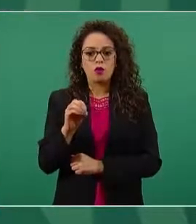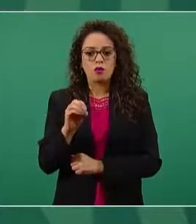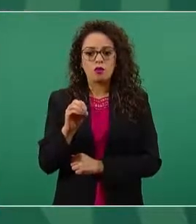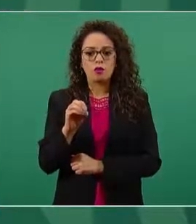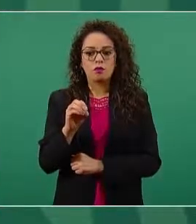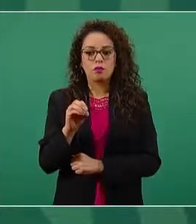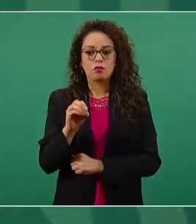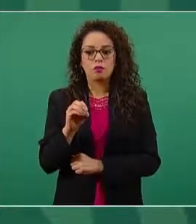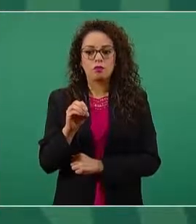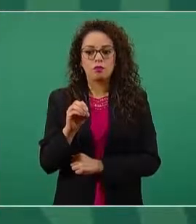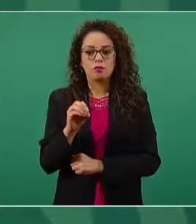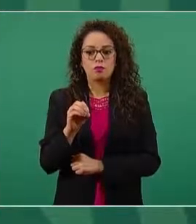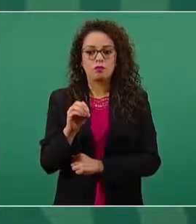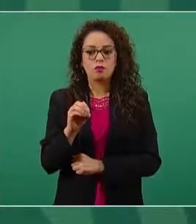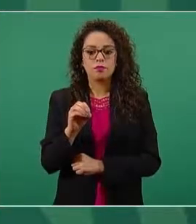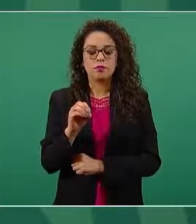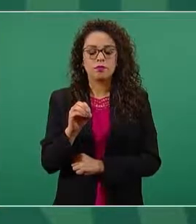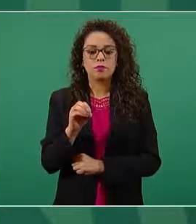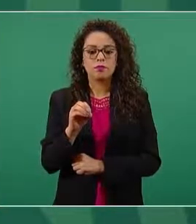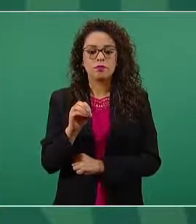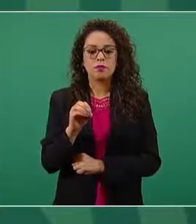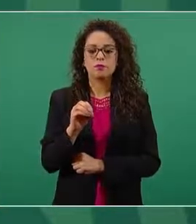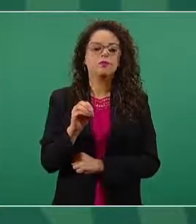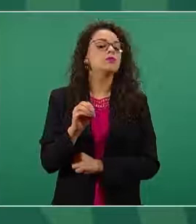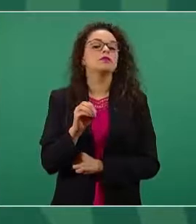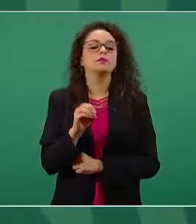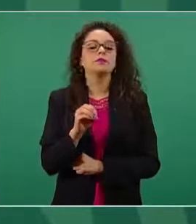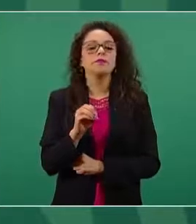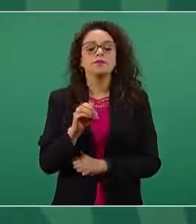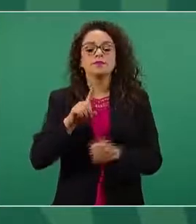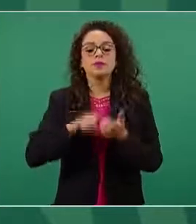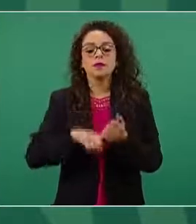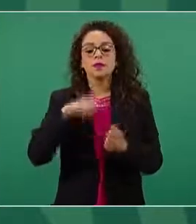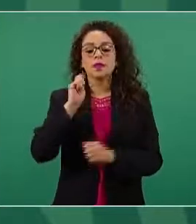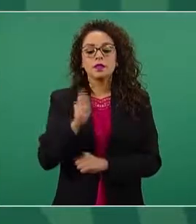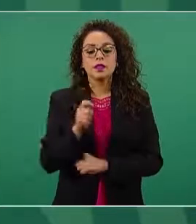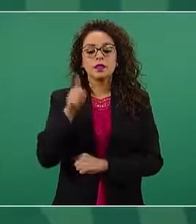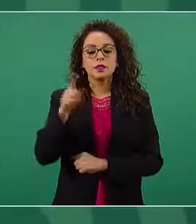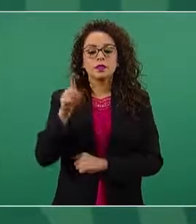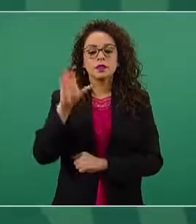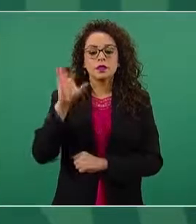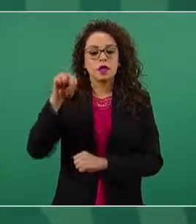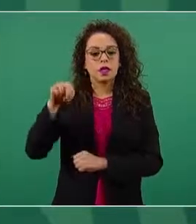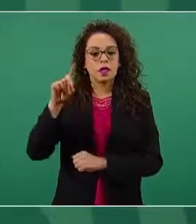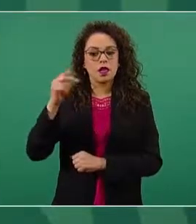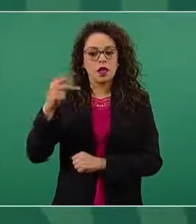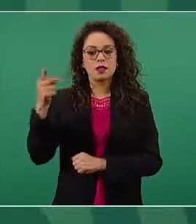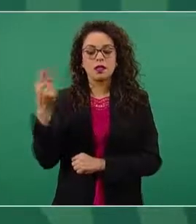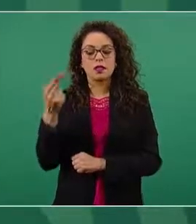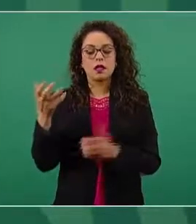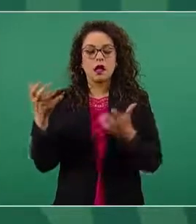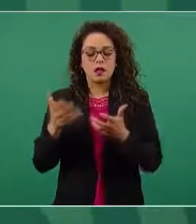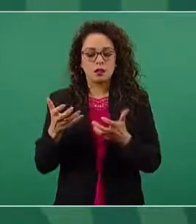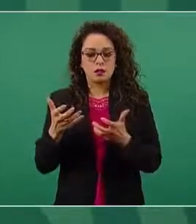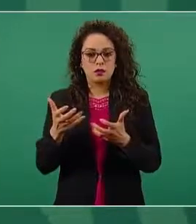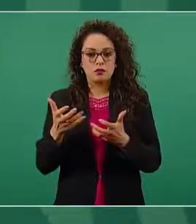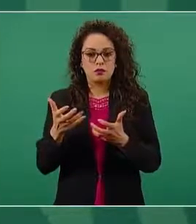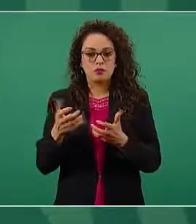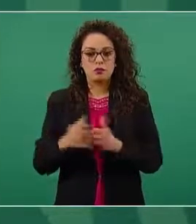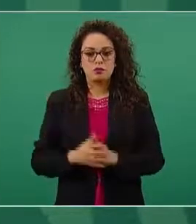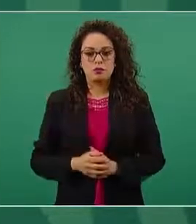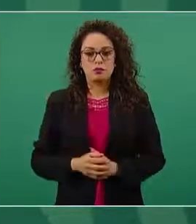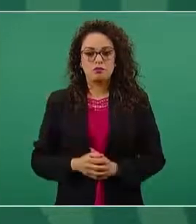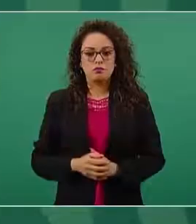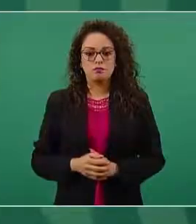su función, la Comisión de Derechos Humanos, y que si la Comisión de Derechos Humanos